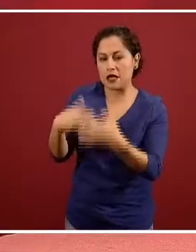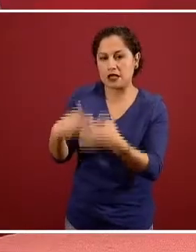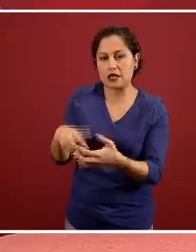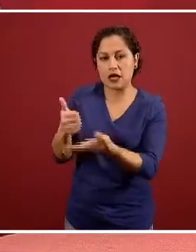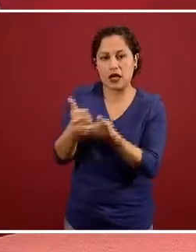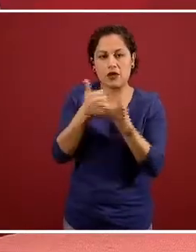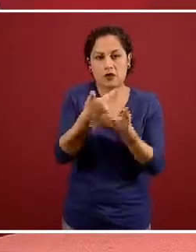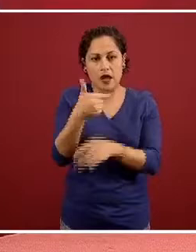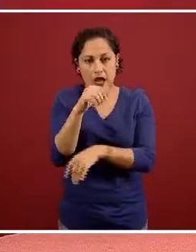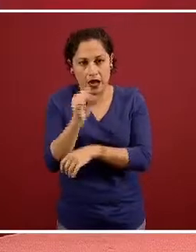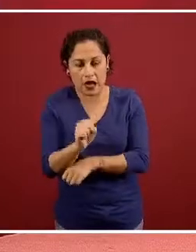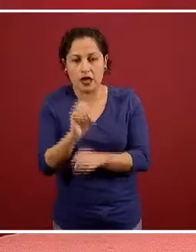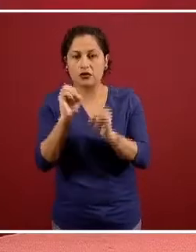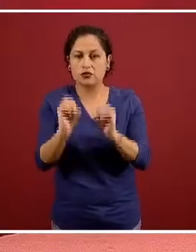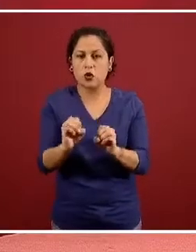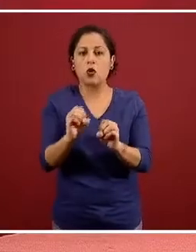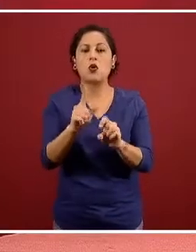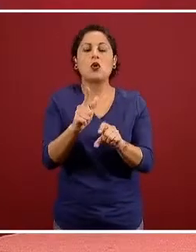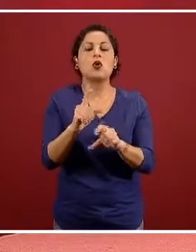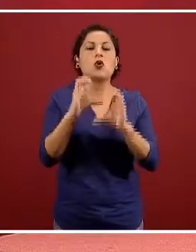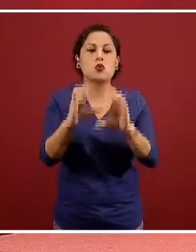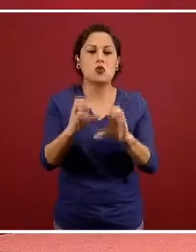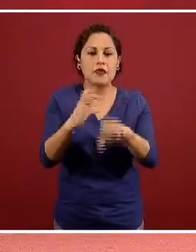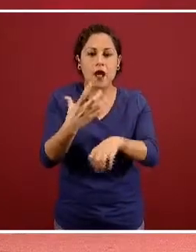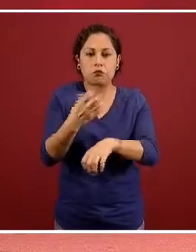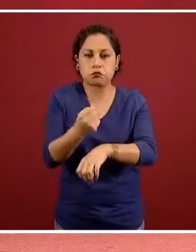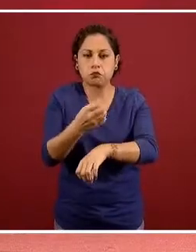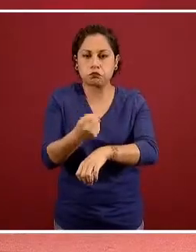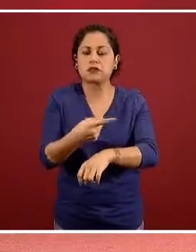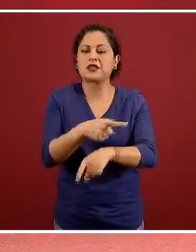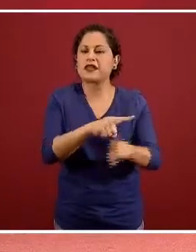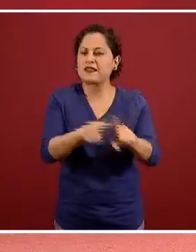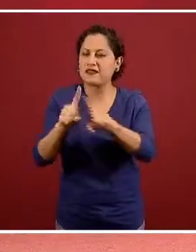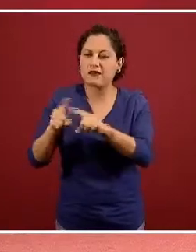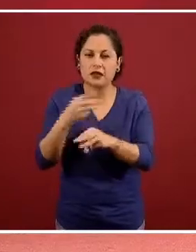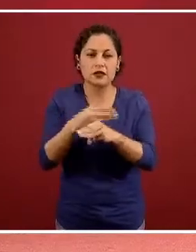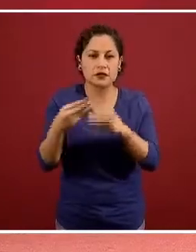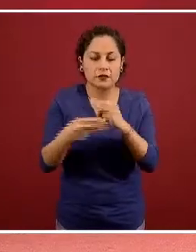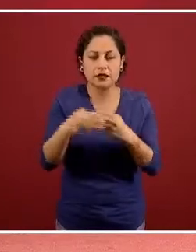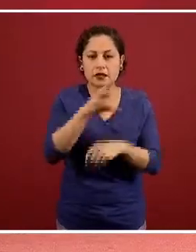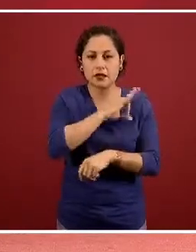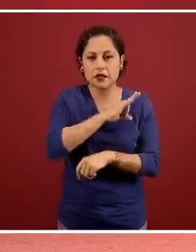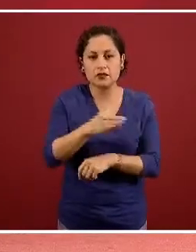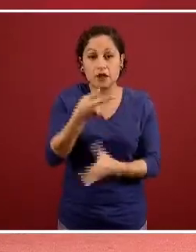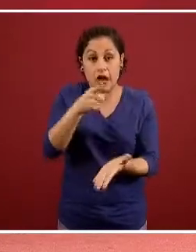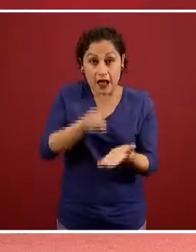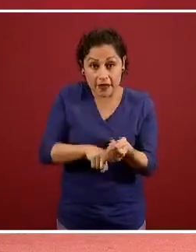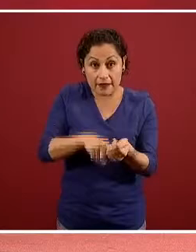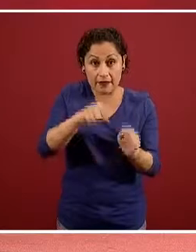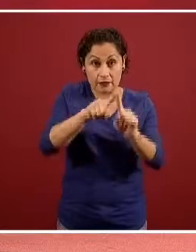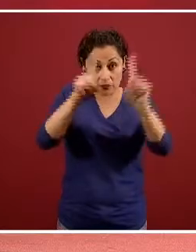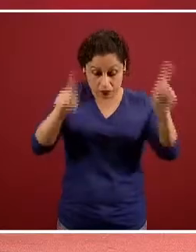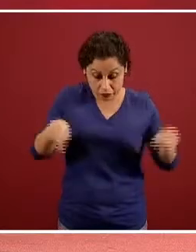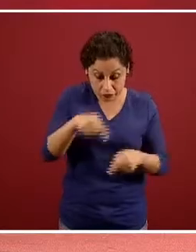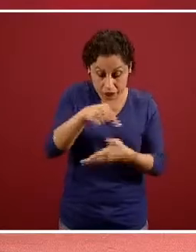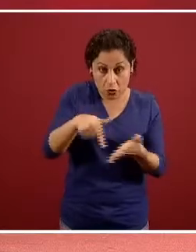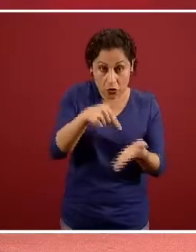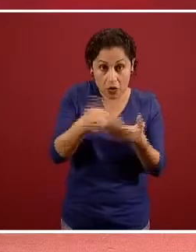presurizadores, etcétera, y que requieren de una infraestructura en cada una de las instalaciones de los hospitales,